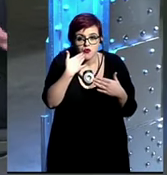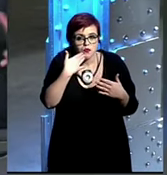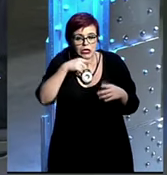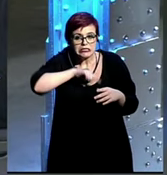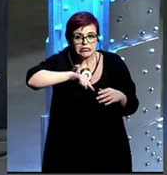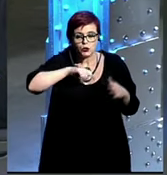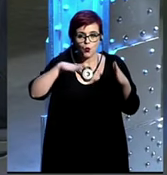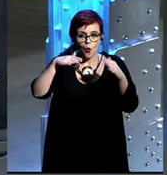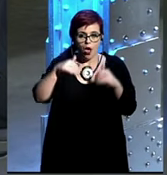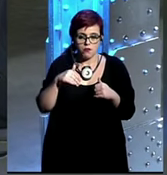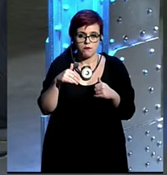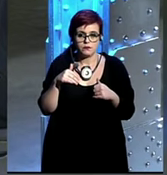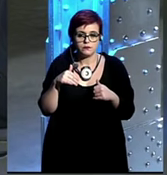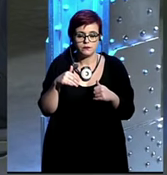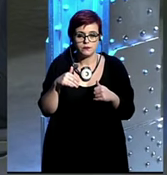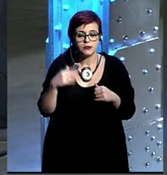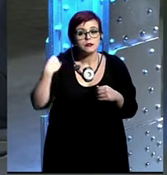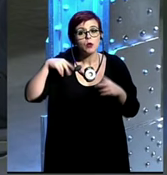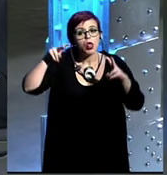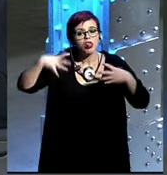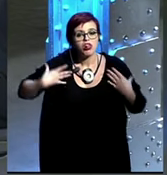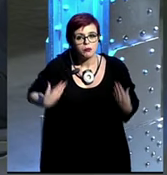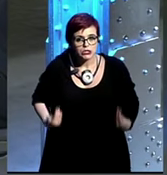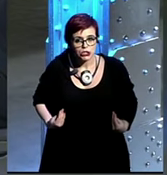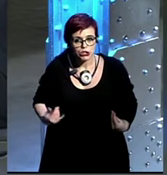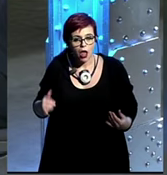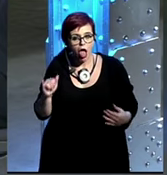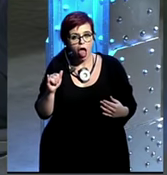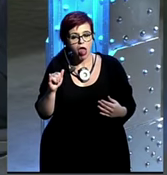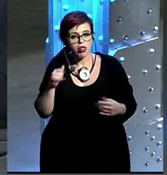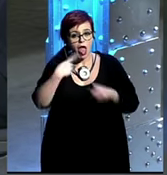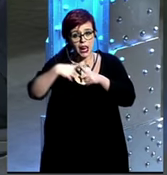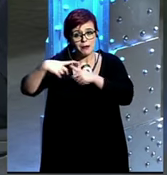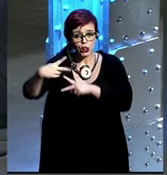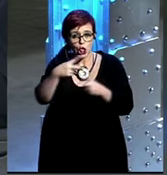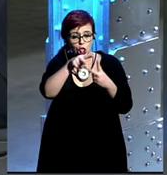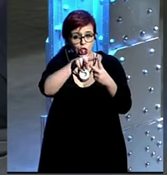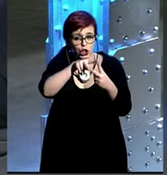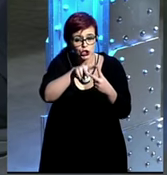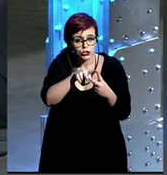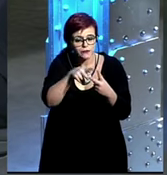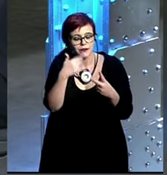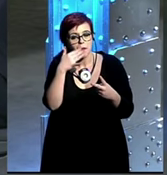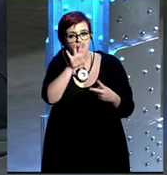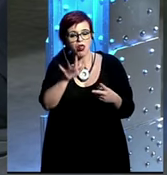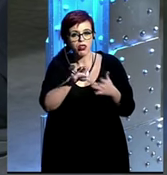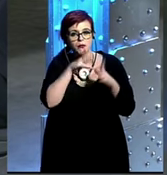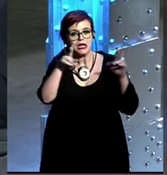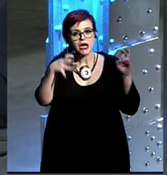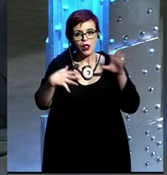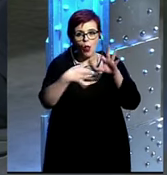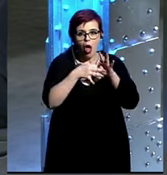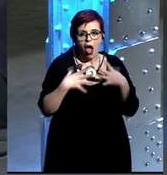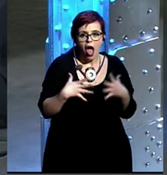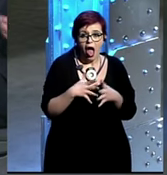Hay dos elementos en la depresión. Parece que es una cosa exclusivamente relacionada con el